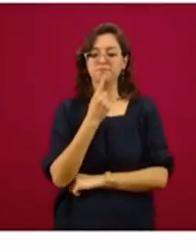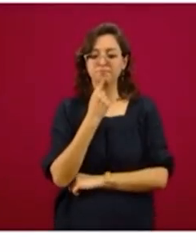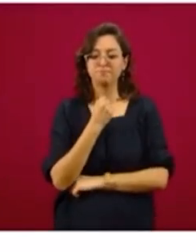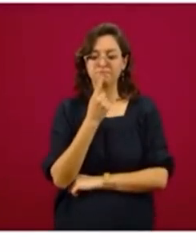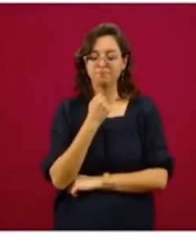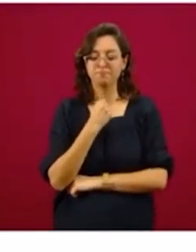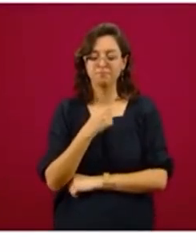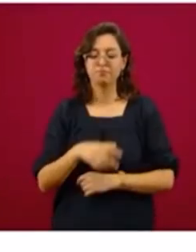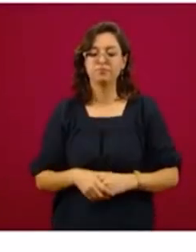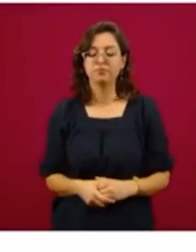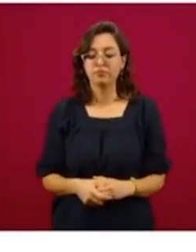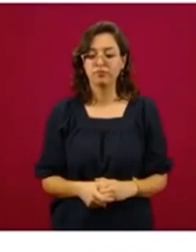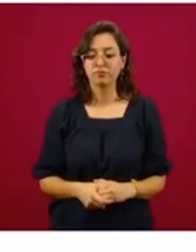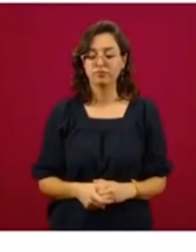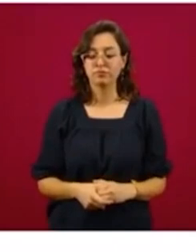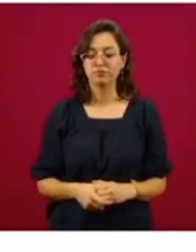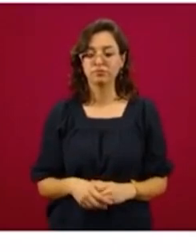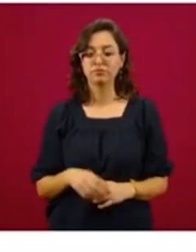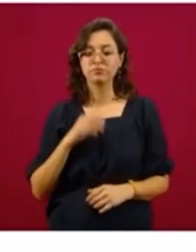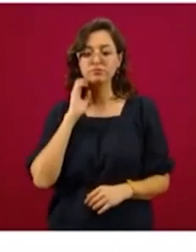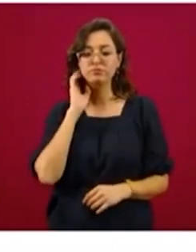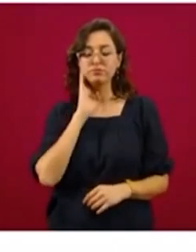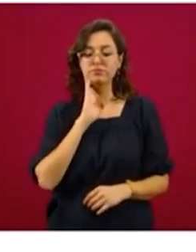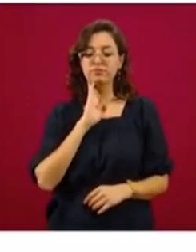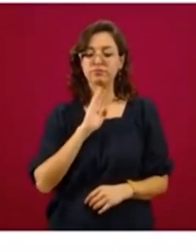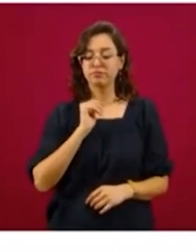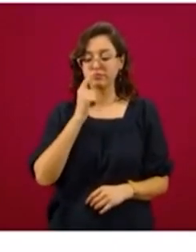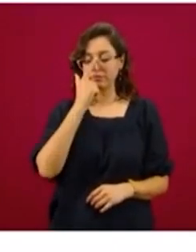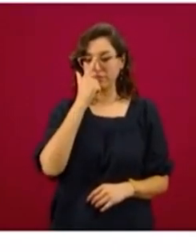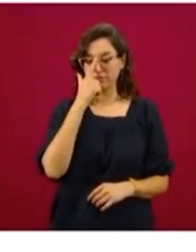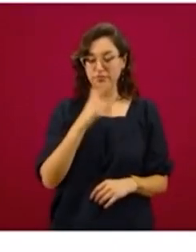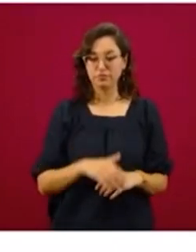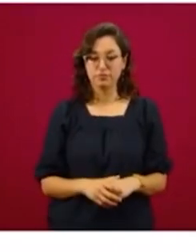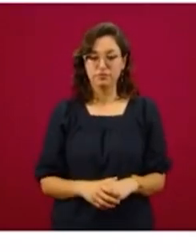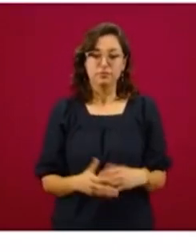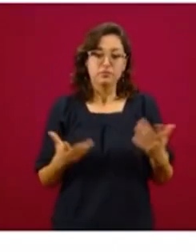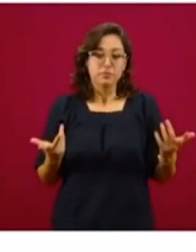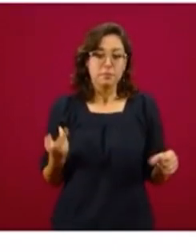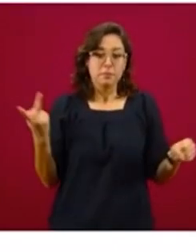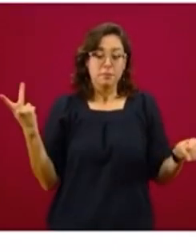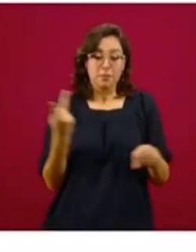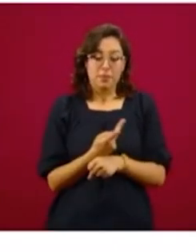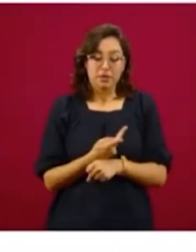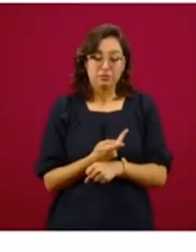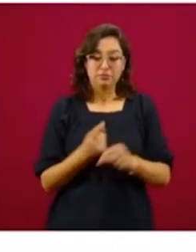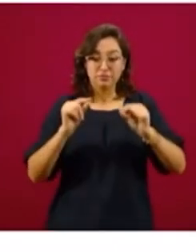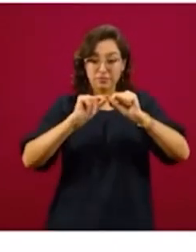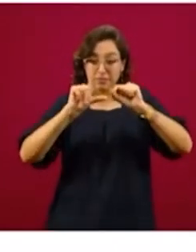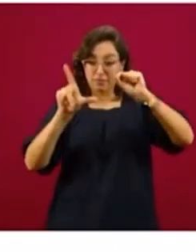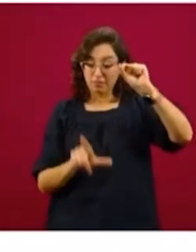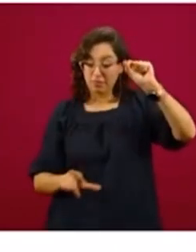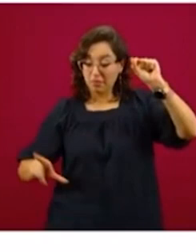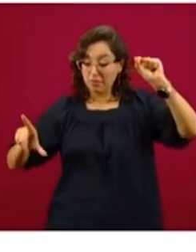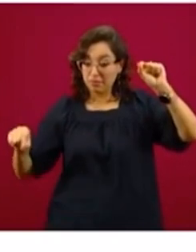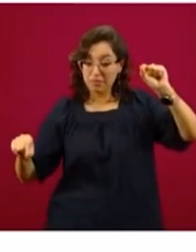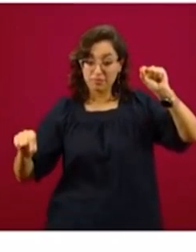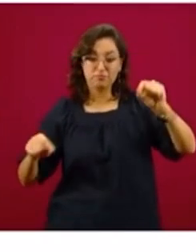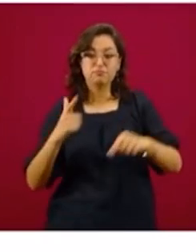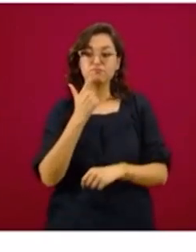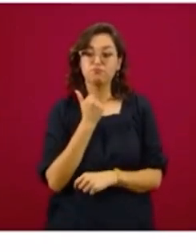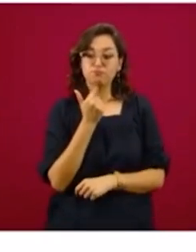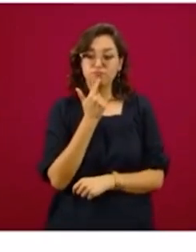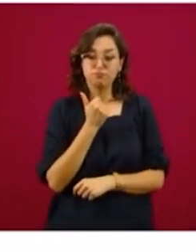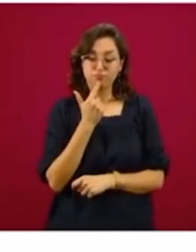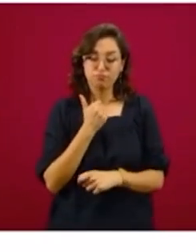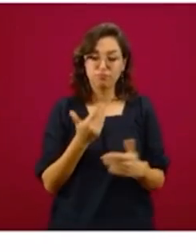ascendente y color rojo entonces toda la mitad de este país está todo el país está